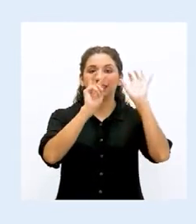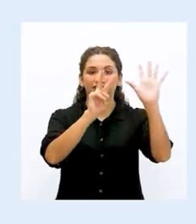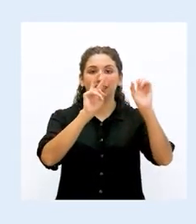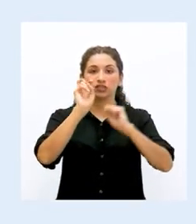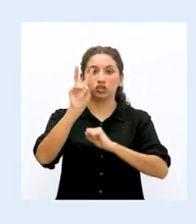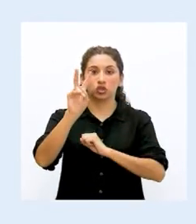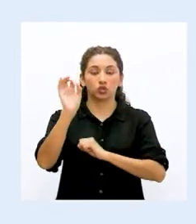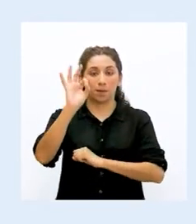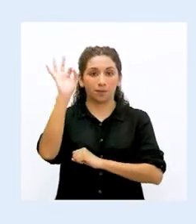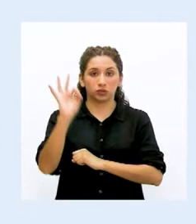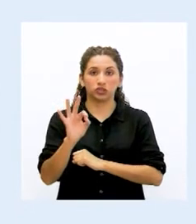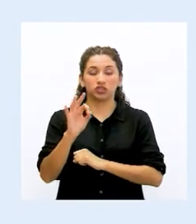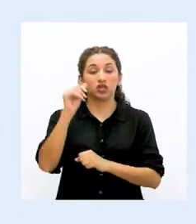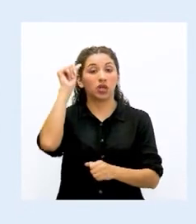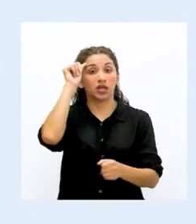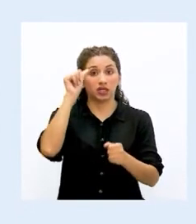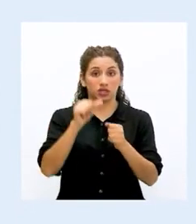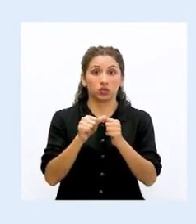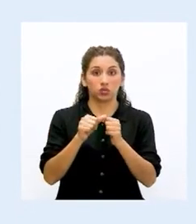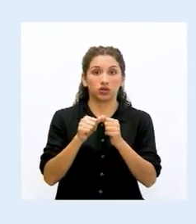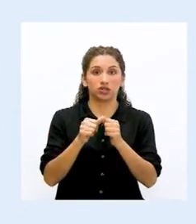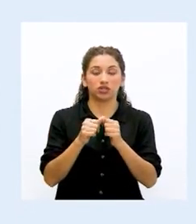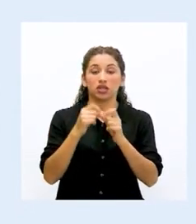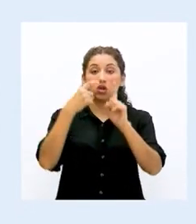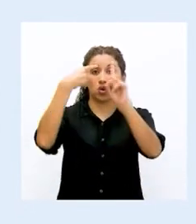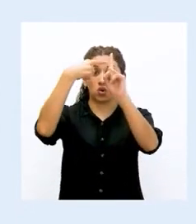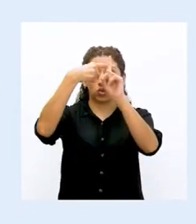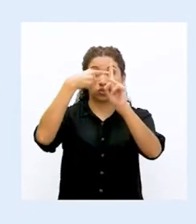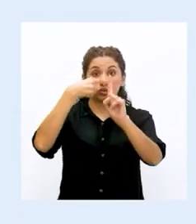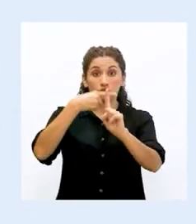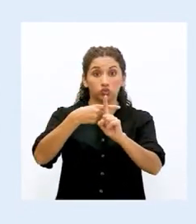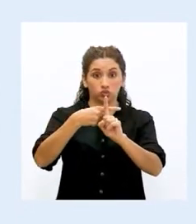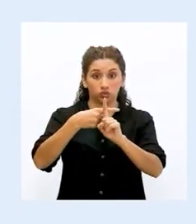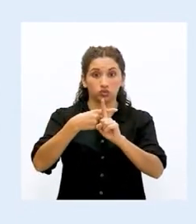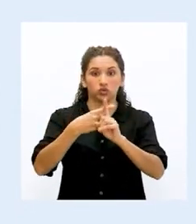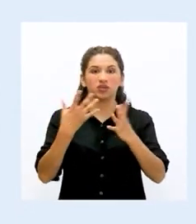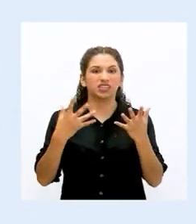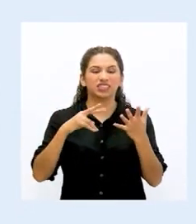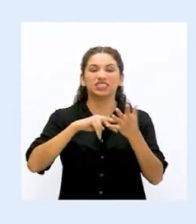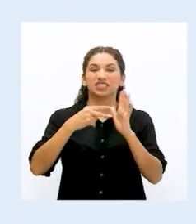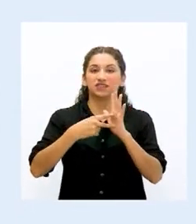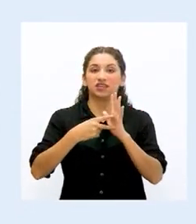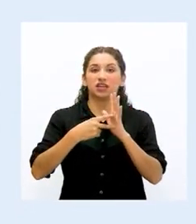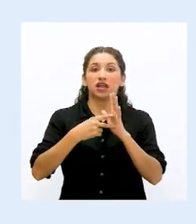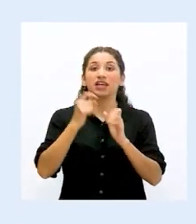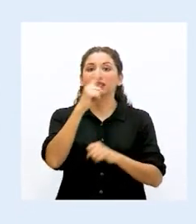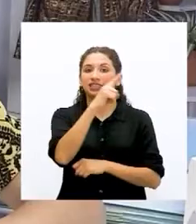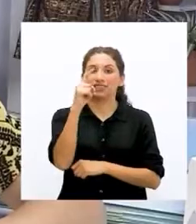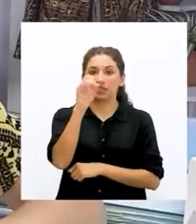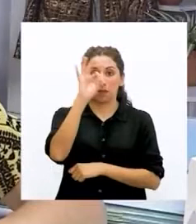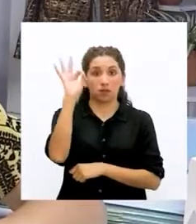72%. Recordemos que la suma de las frecuencias porcentuales es 100%.